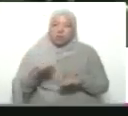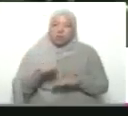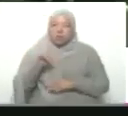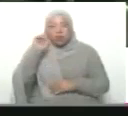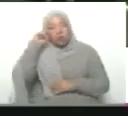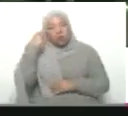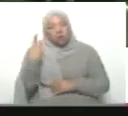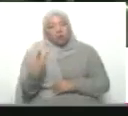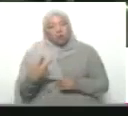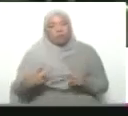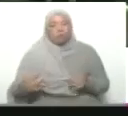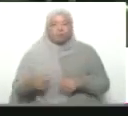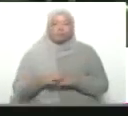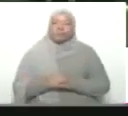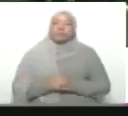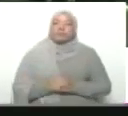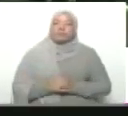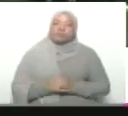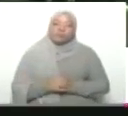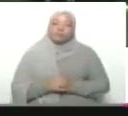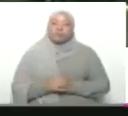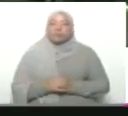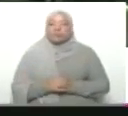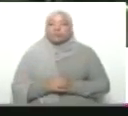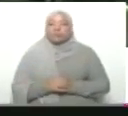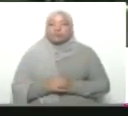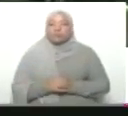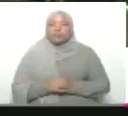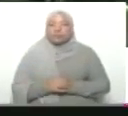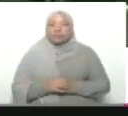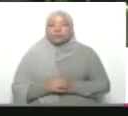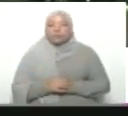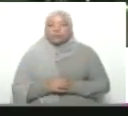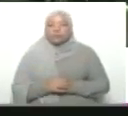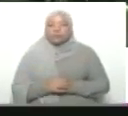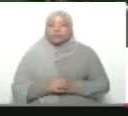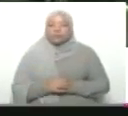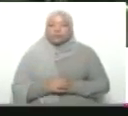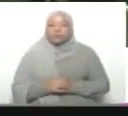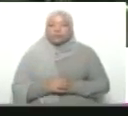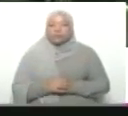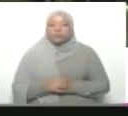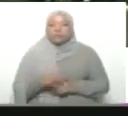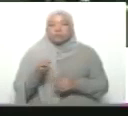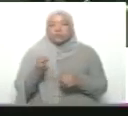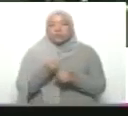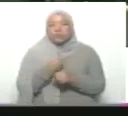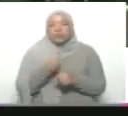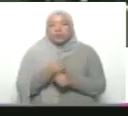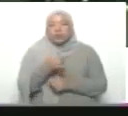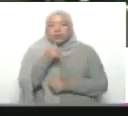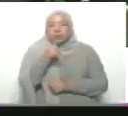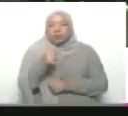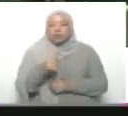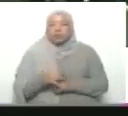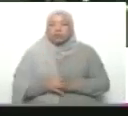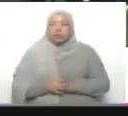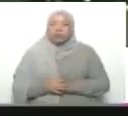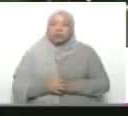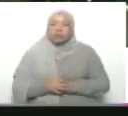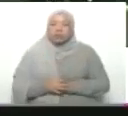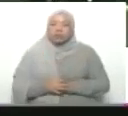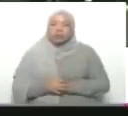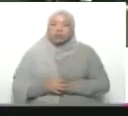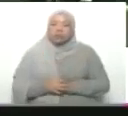Recuerdo a dos, a Orlando Poleo y al Mandinga. Mandinga, que está en Alemania, creo. Mandinga me escribió una carta en estos